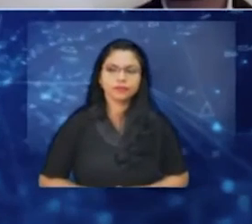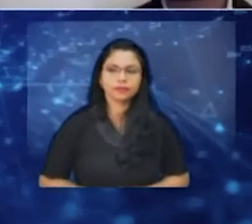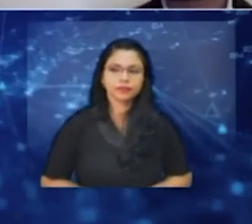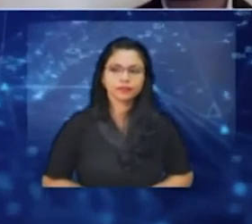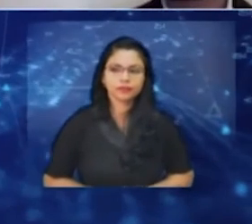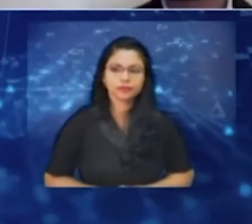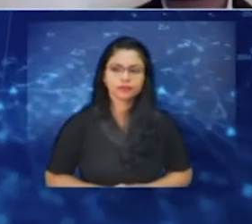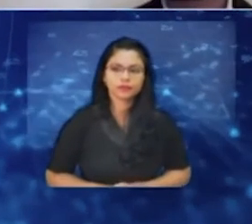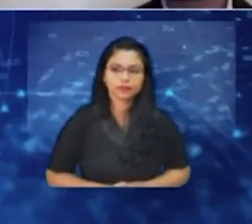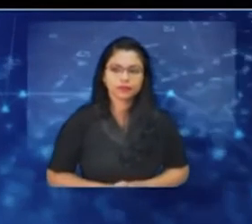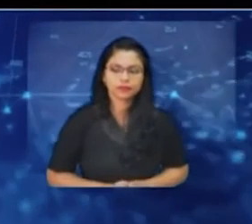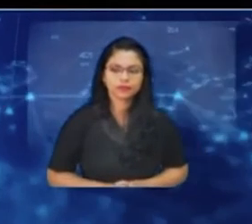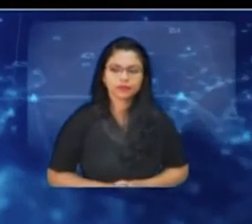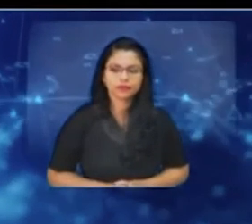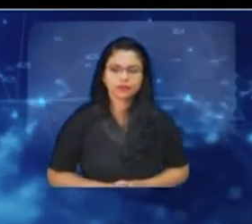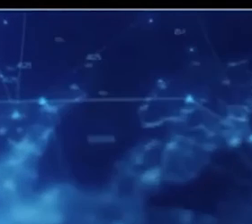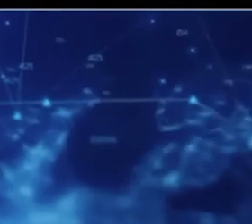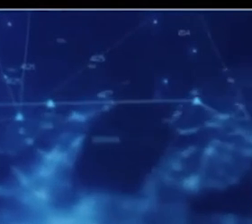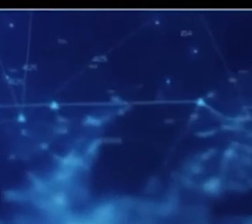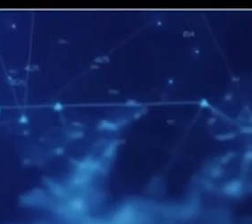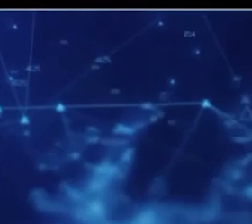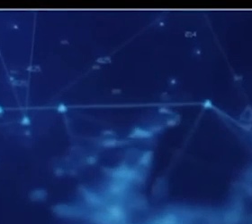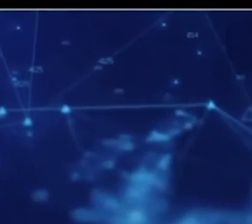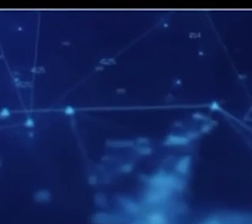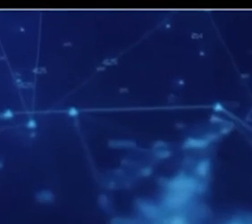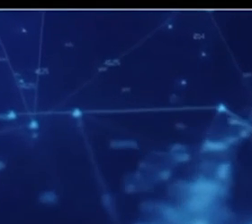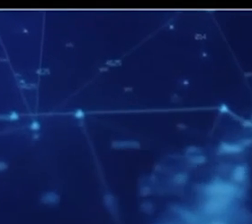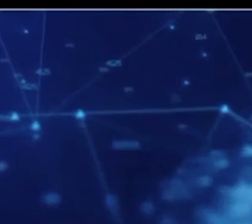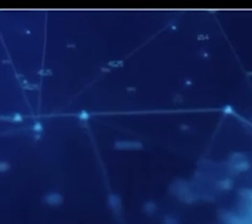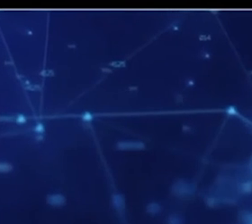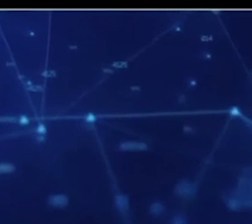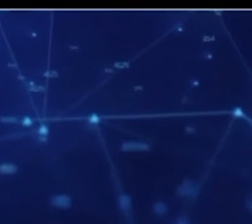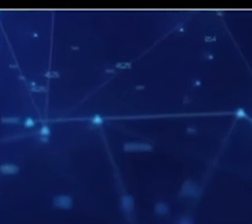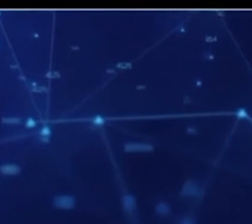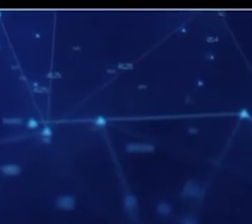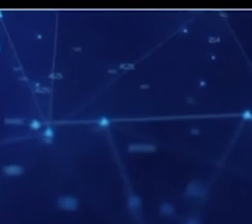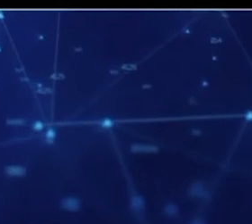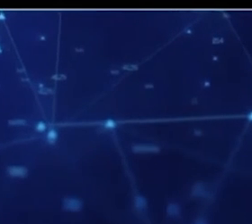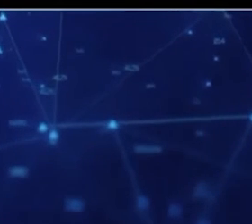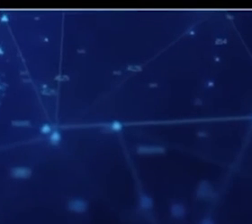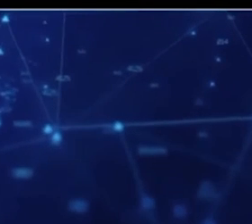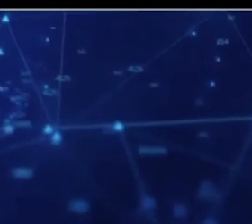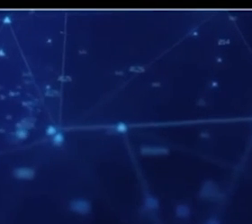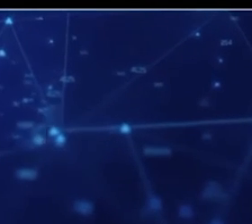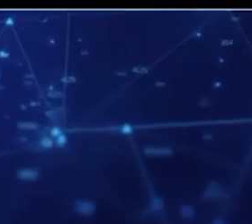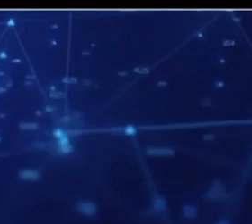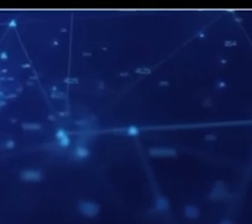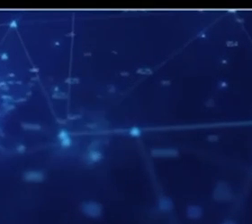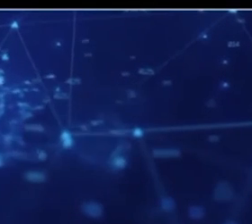¿no? Esto creo que muestra el interés en estas bandas y pues nosotros quisiéramos seguir hablando con los reguladores en Latinoamérica